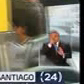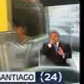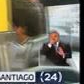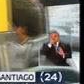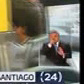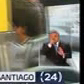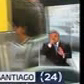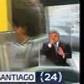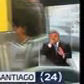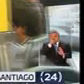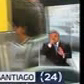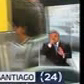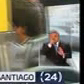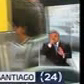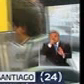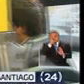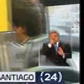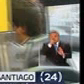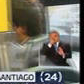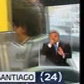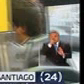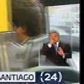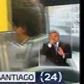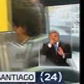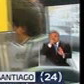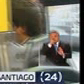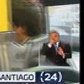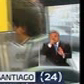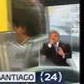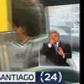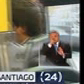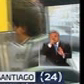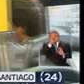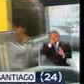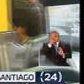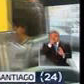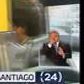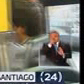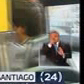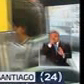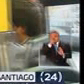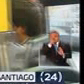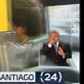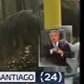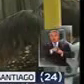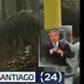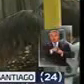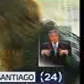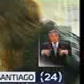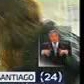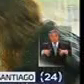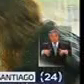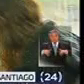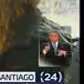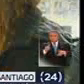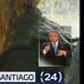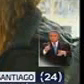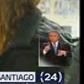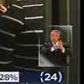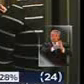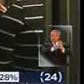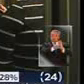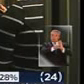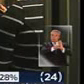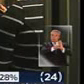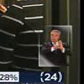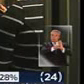Mal sistema. Sí. Se estudia presentar un proyecto de ley que buscará eliminar la multa del no pago del pasaje para que se convierta en